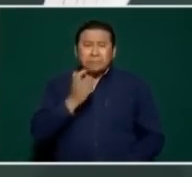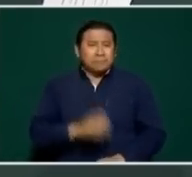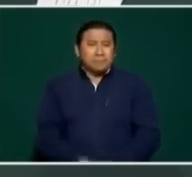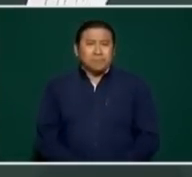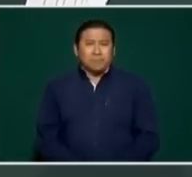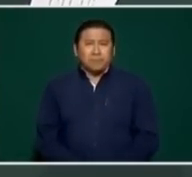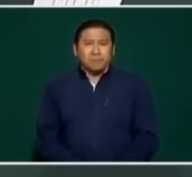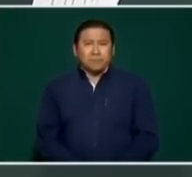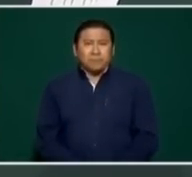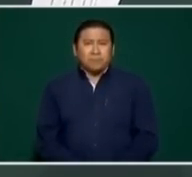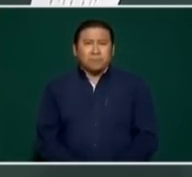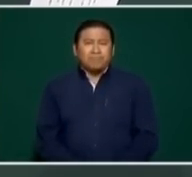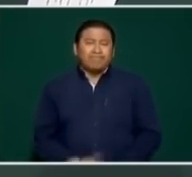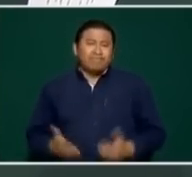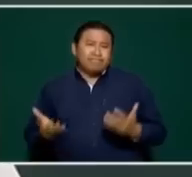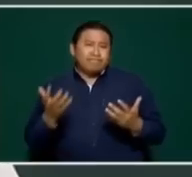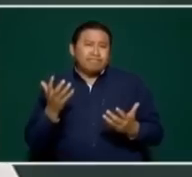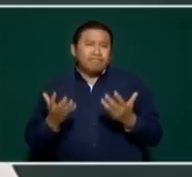más,